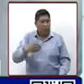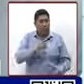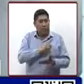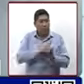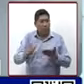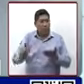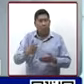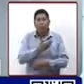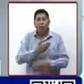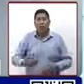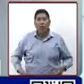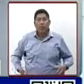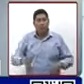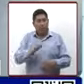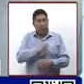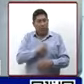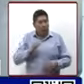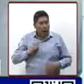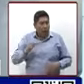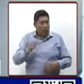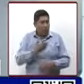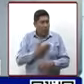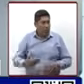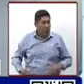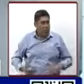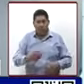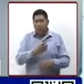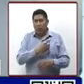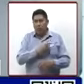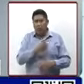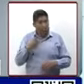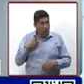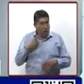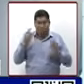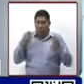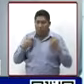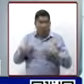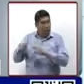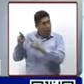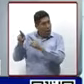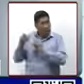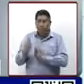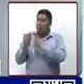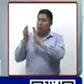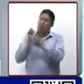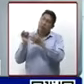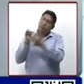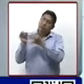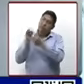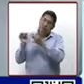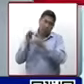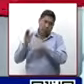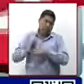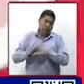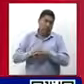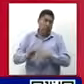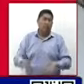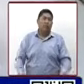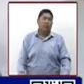comisiones mixtas van a estar presentes en el interior del país para justamente hacer conocer estas observaciones.